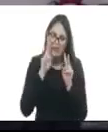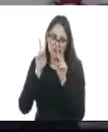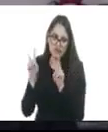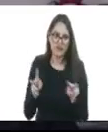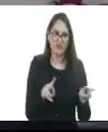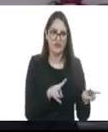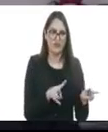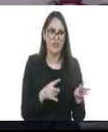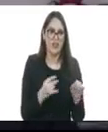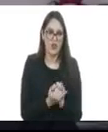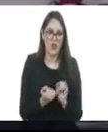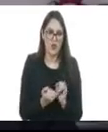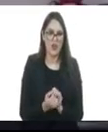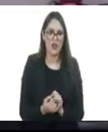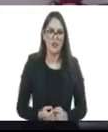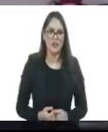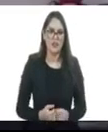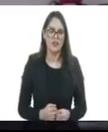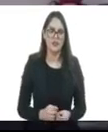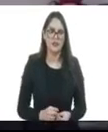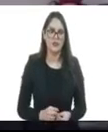ayapaneco, que es,